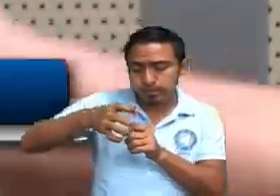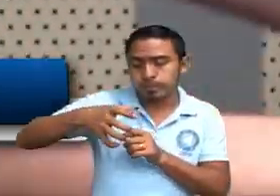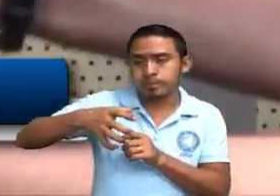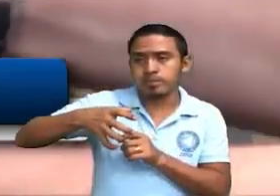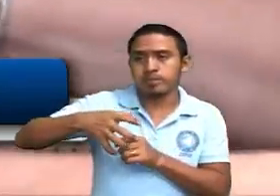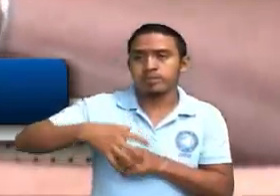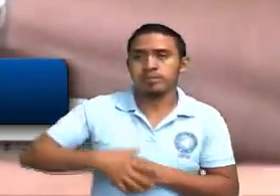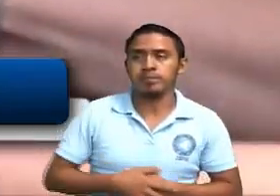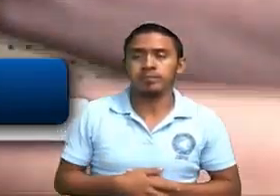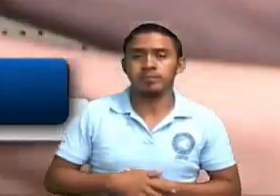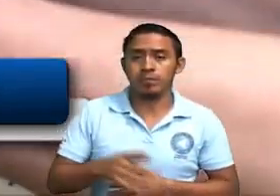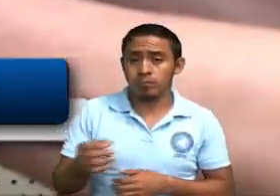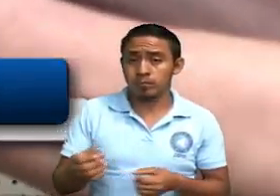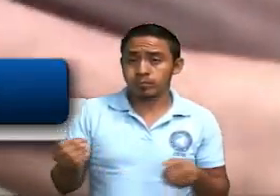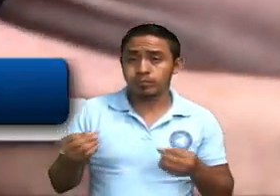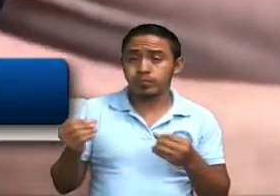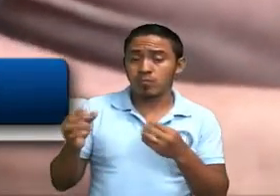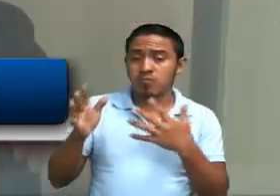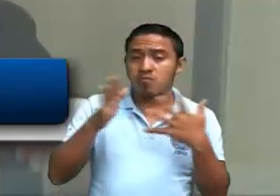aire.